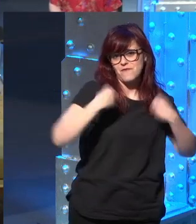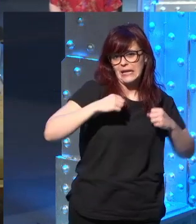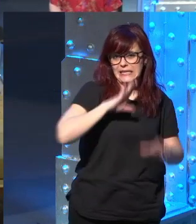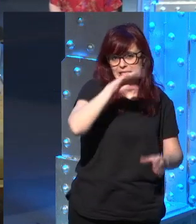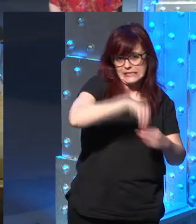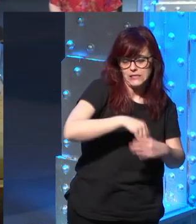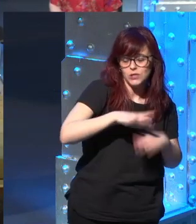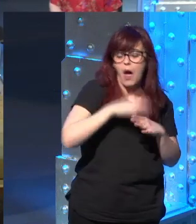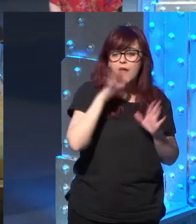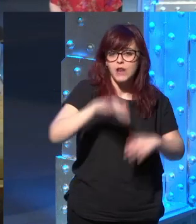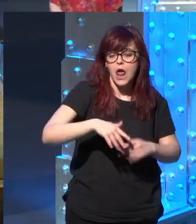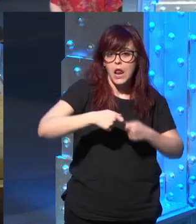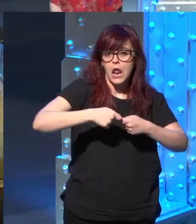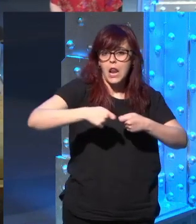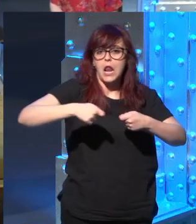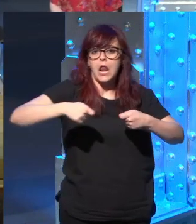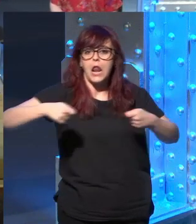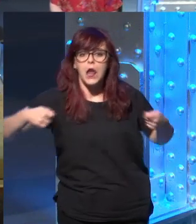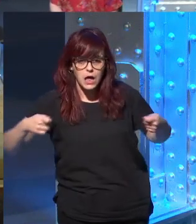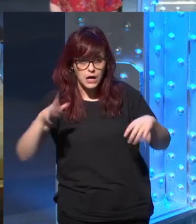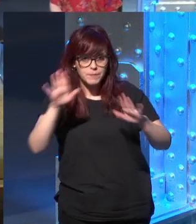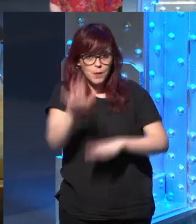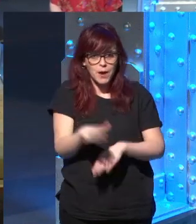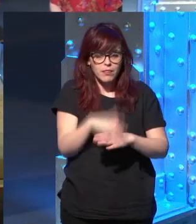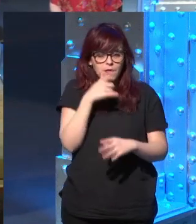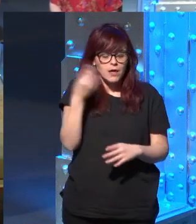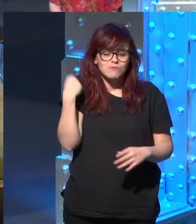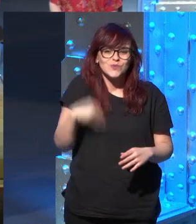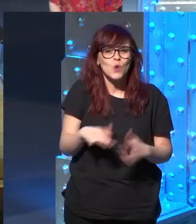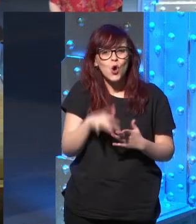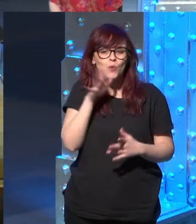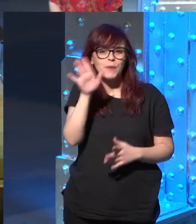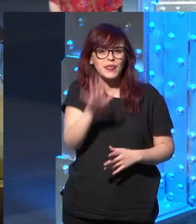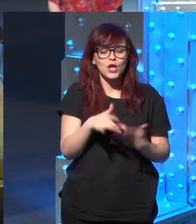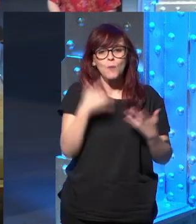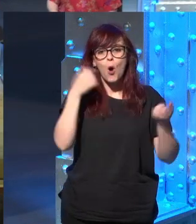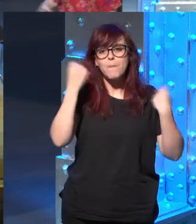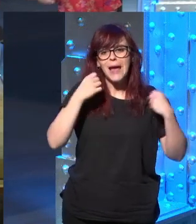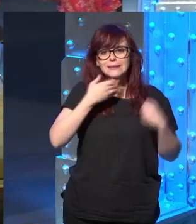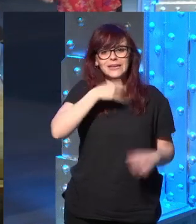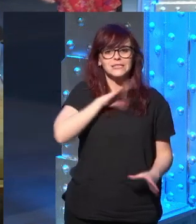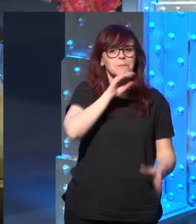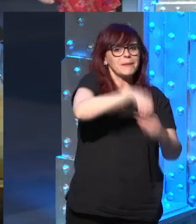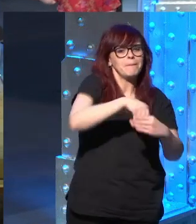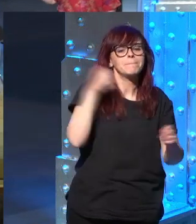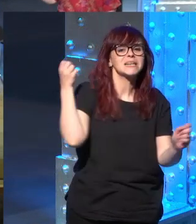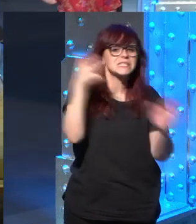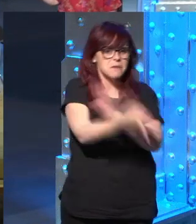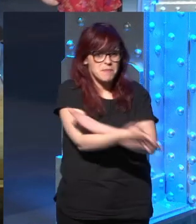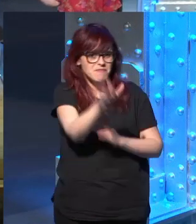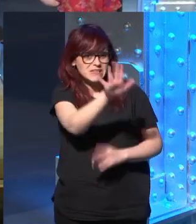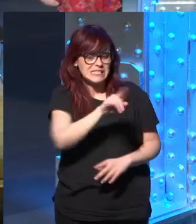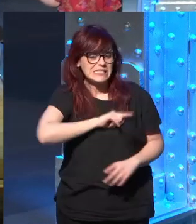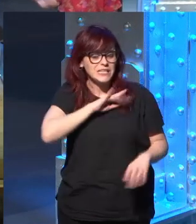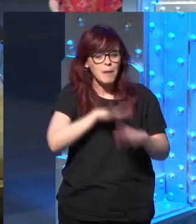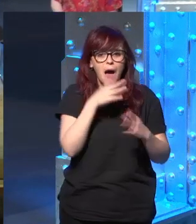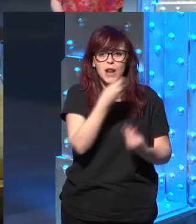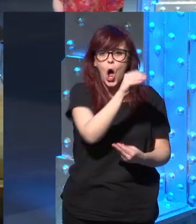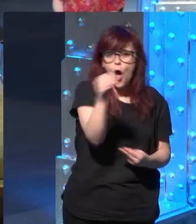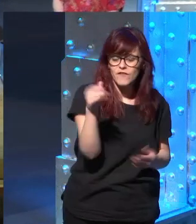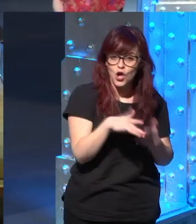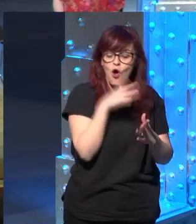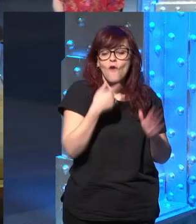da la nos creemos que somos realmente becarios para uh-huh. siempre. Uh-huh. ¿Estáis de acuerdo vosotras? Yo creo que esa juventud y esa emergencia, que al